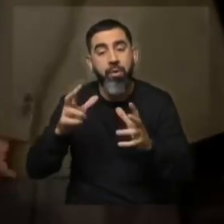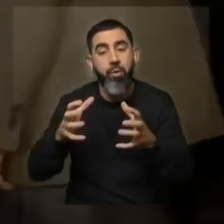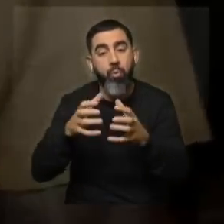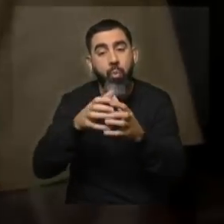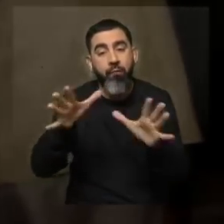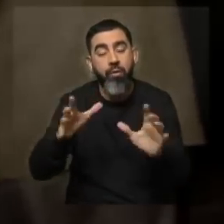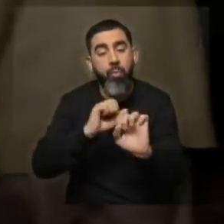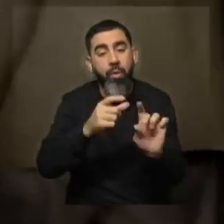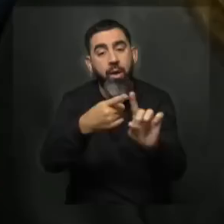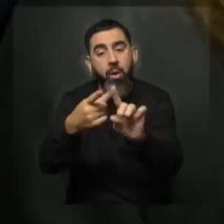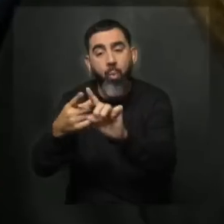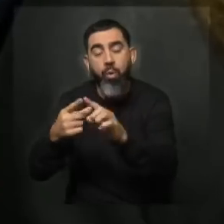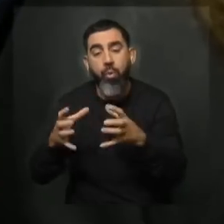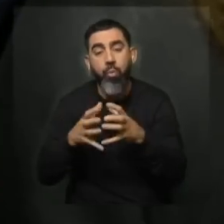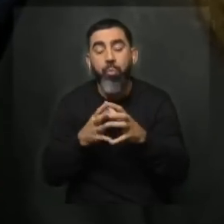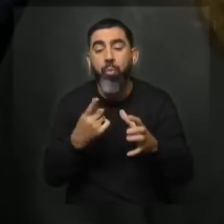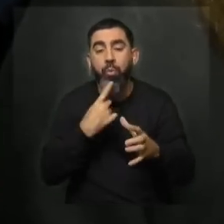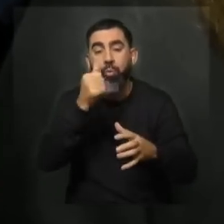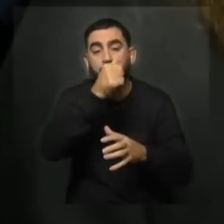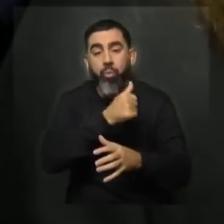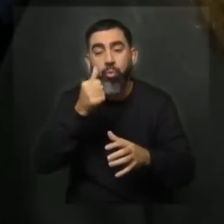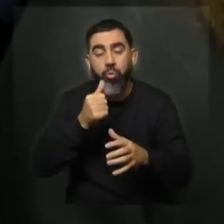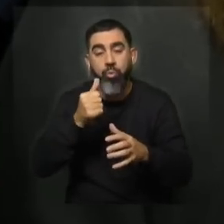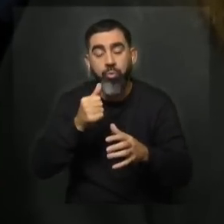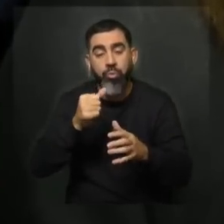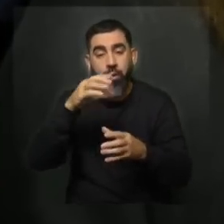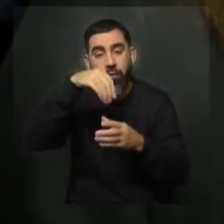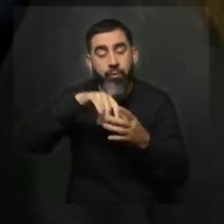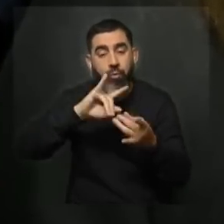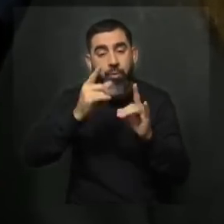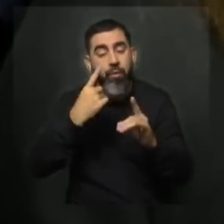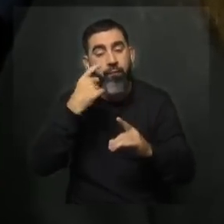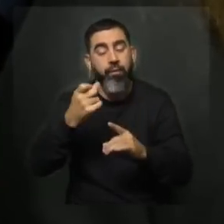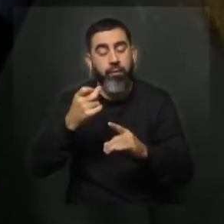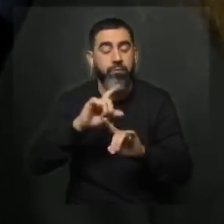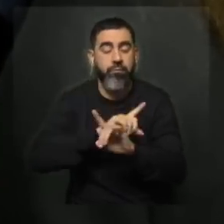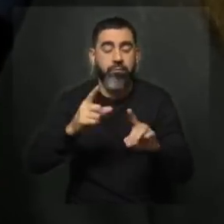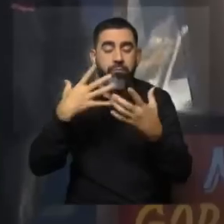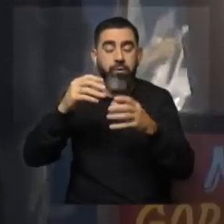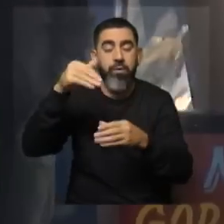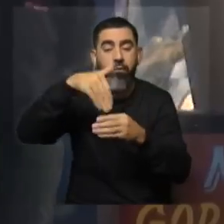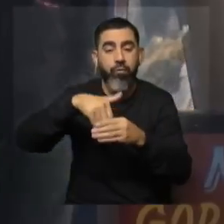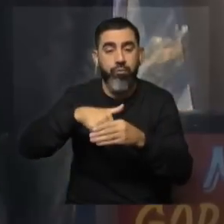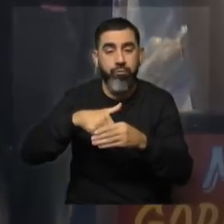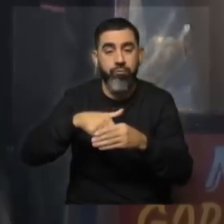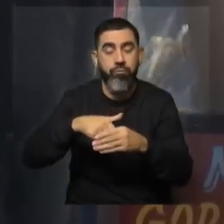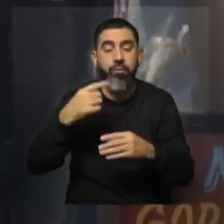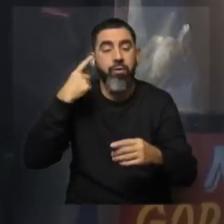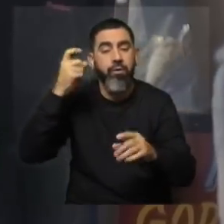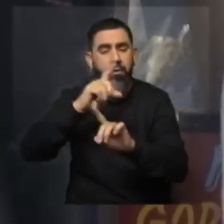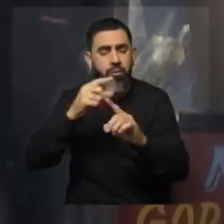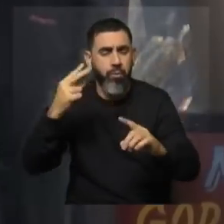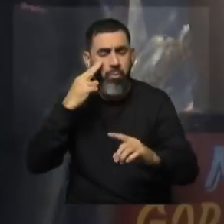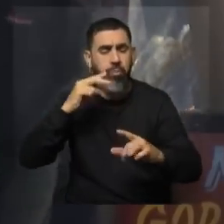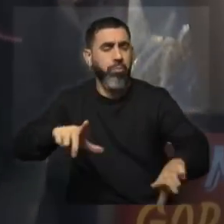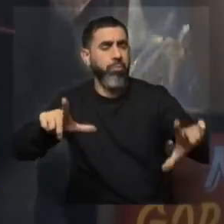a acuerdos con otros partidos para buscar una solución legislativa y evitar el camino largo del plebiscito descartó que esta iniciativa puede